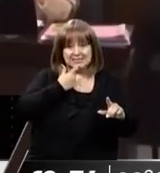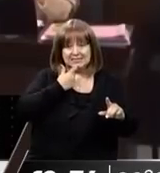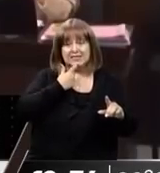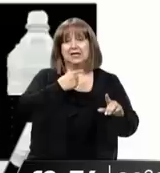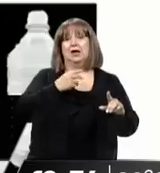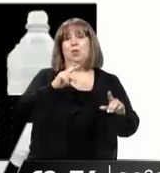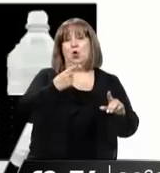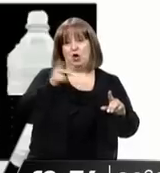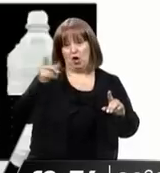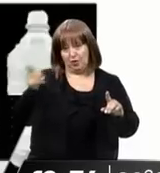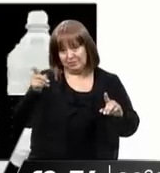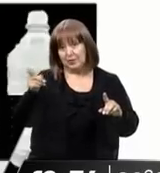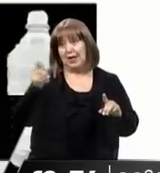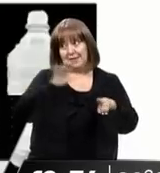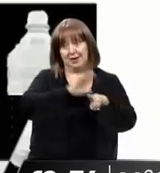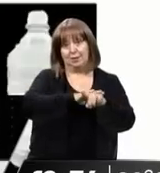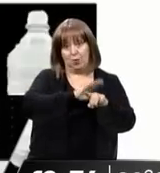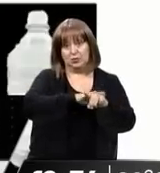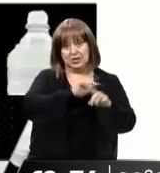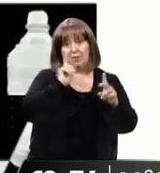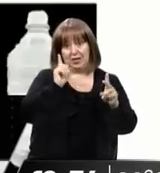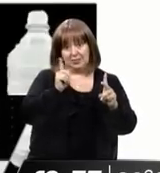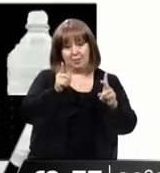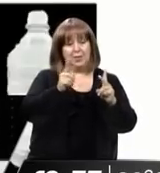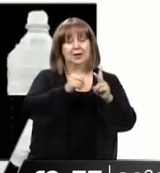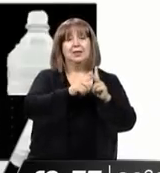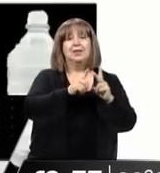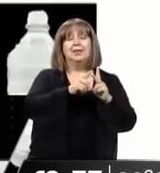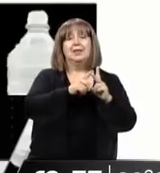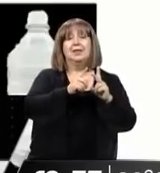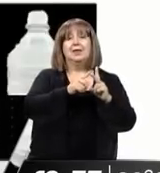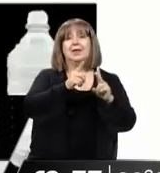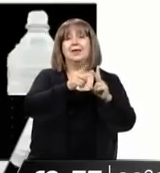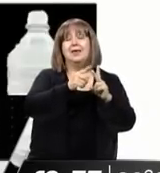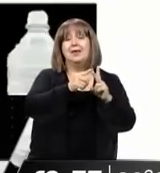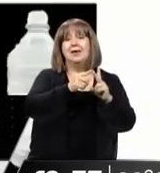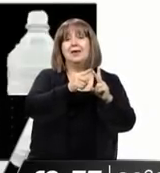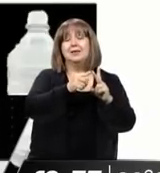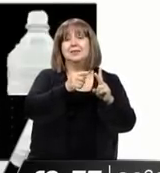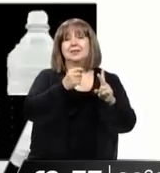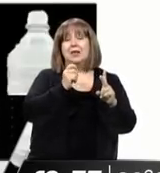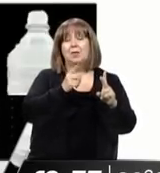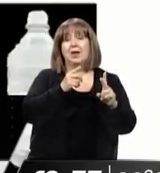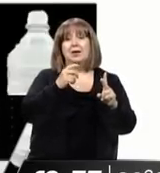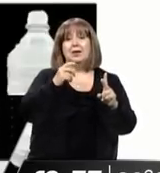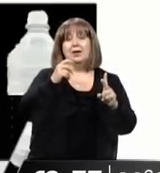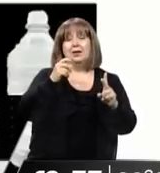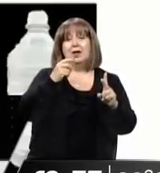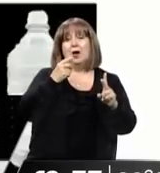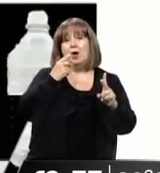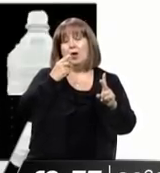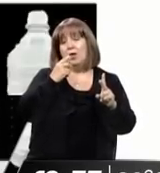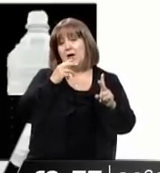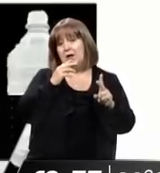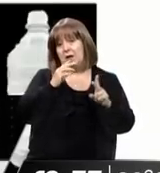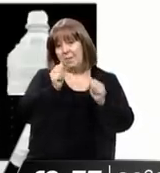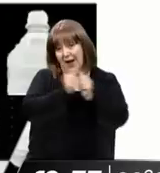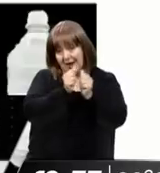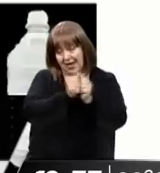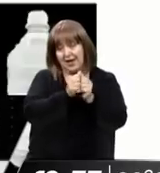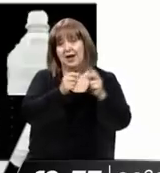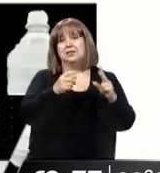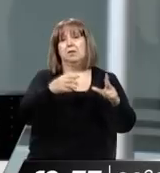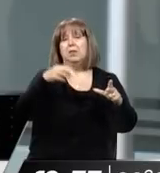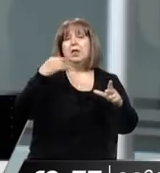Aquino culpable justamente por la ingesta de una forma insidiosa y por el vínculo Vente con el doctor